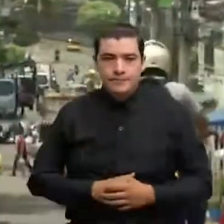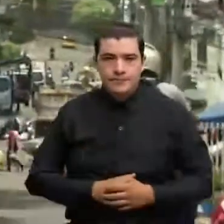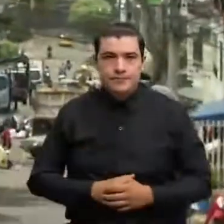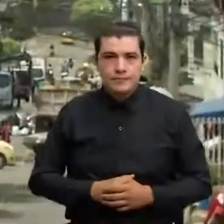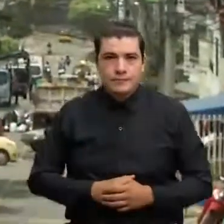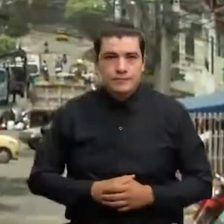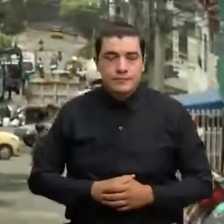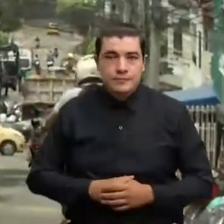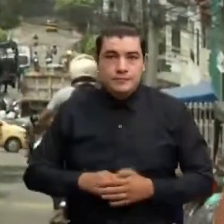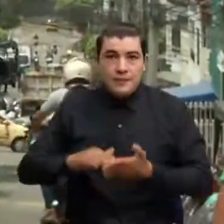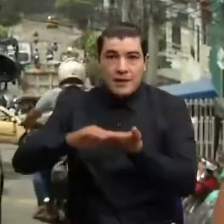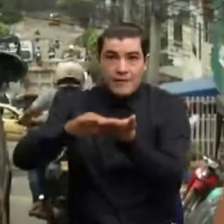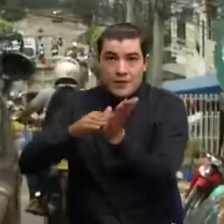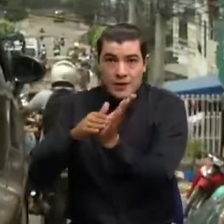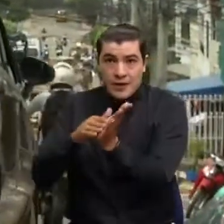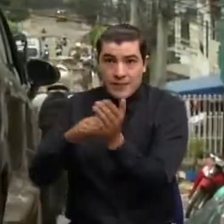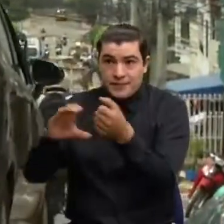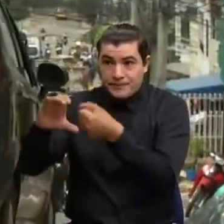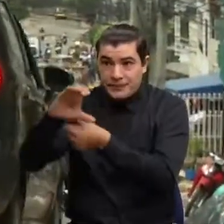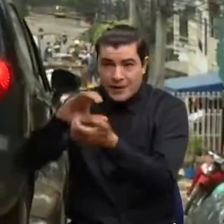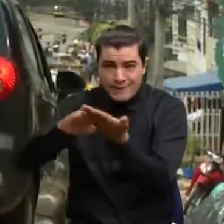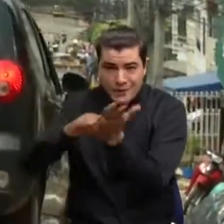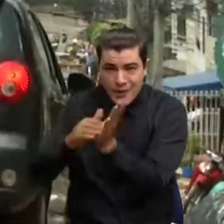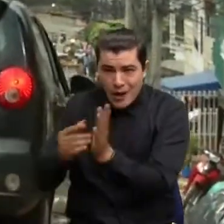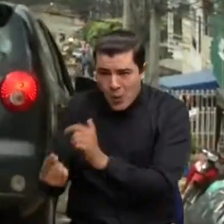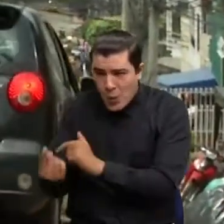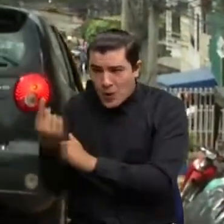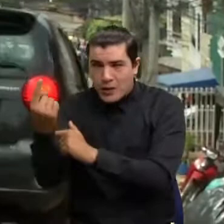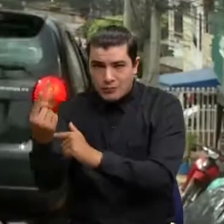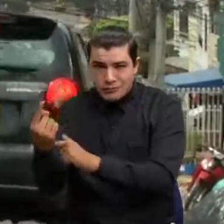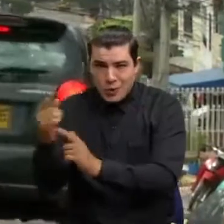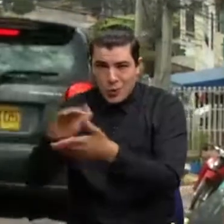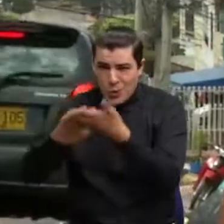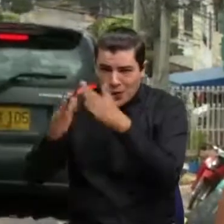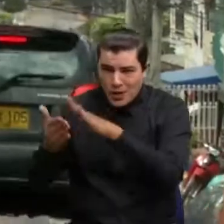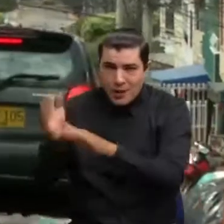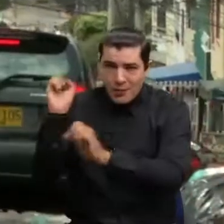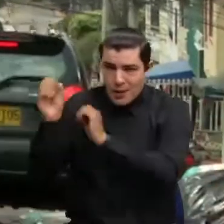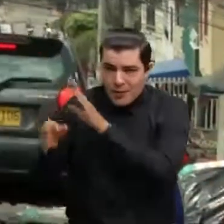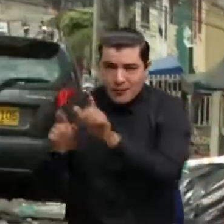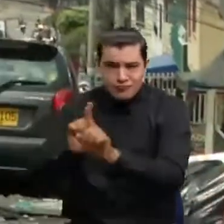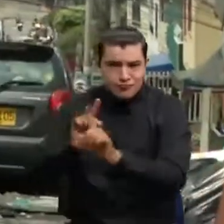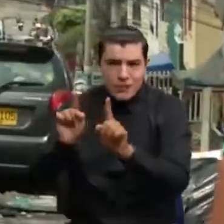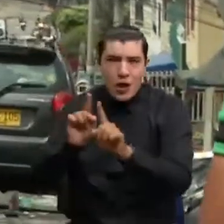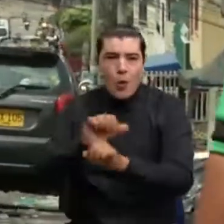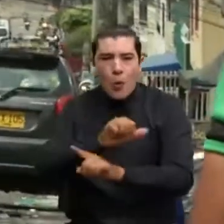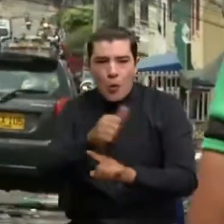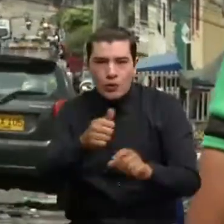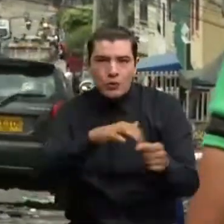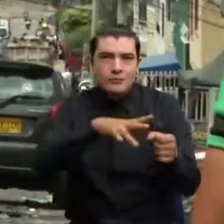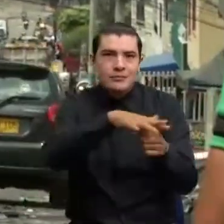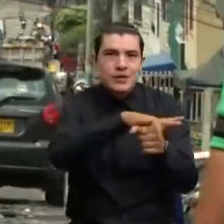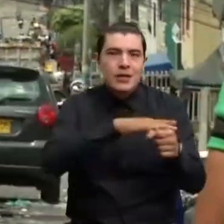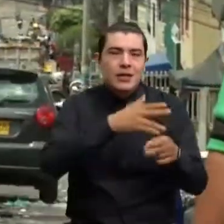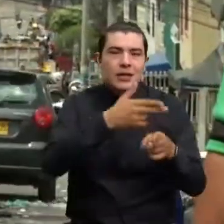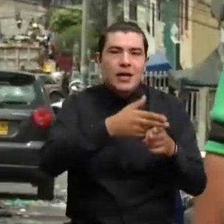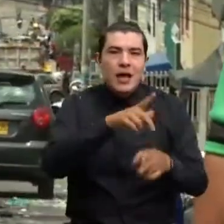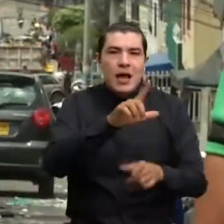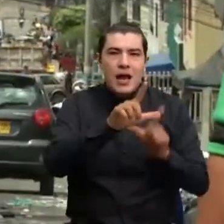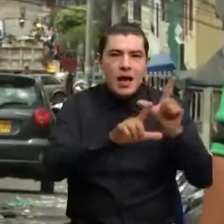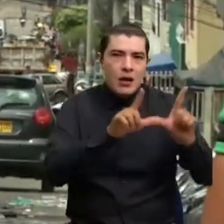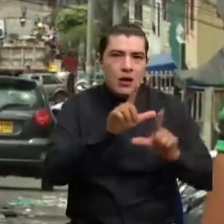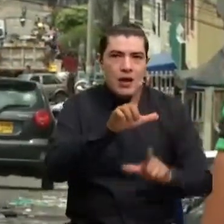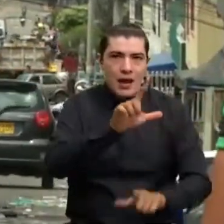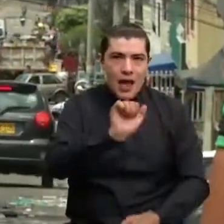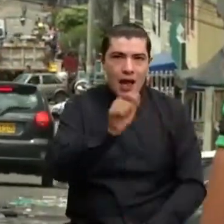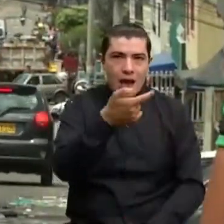los únicos en floridablanca que obstruyeron las vías también en el sector de la voz 2 a justo al lado de la plaza de mercado también la subieron